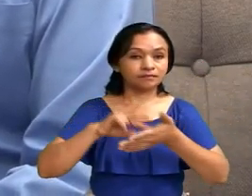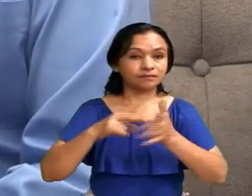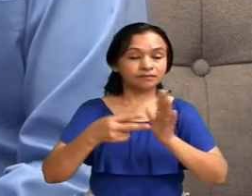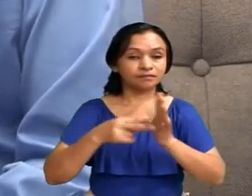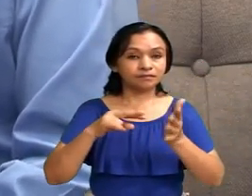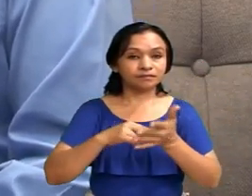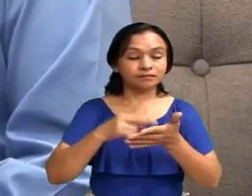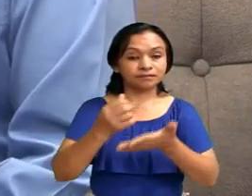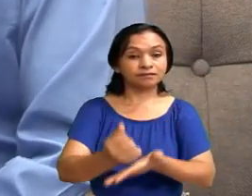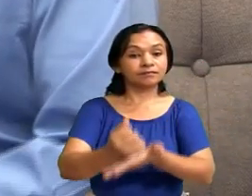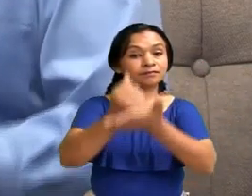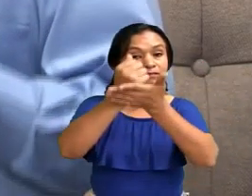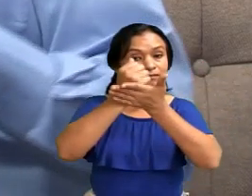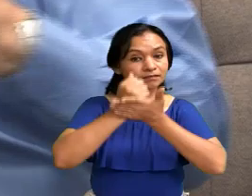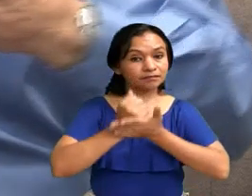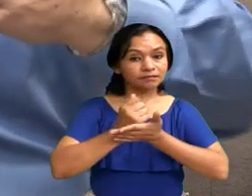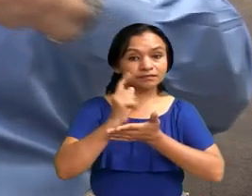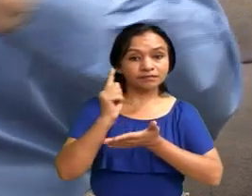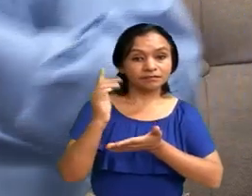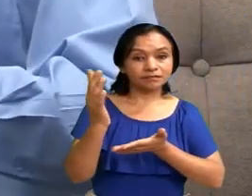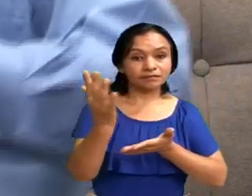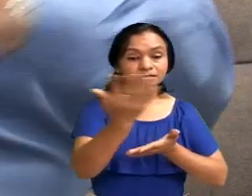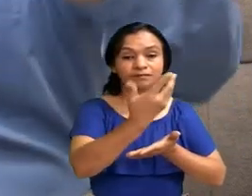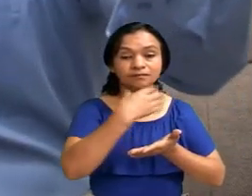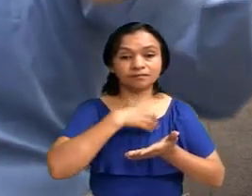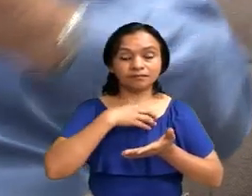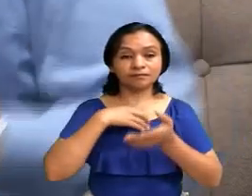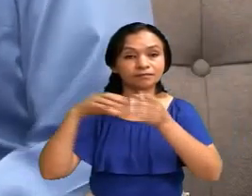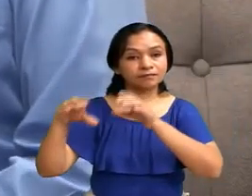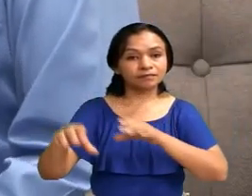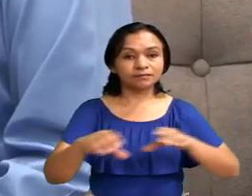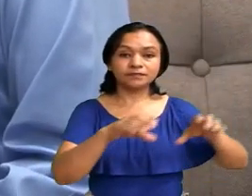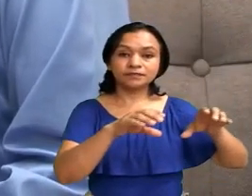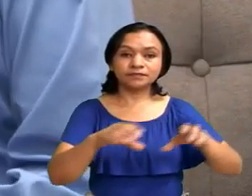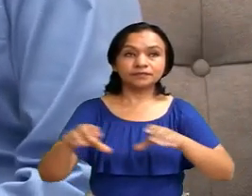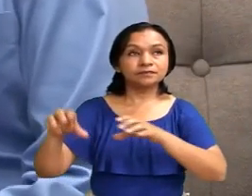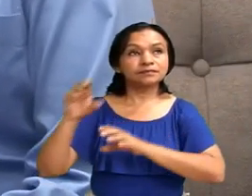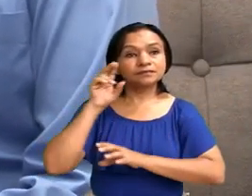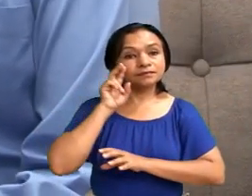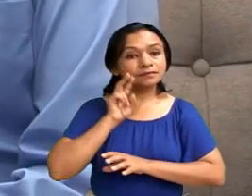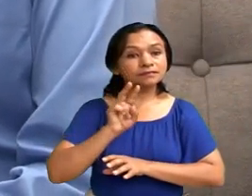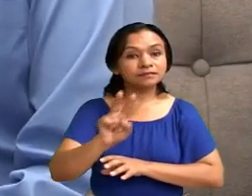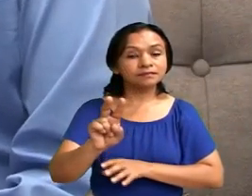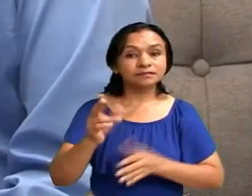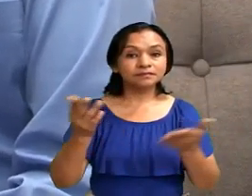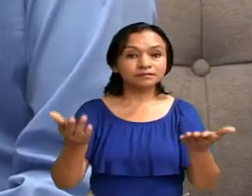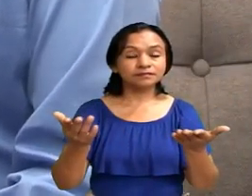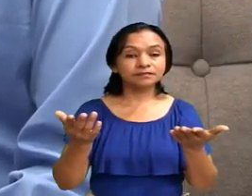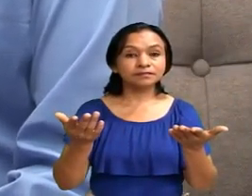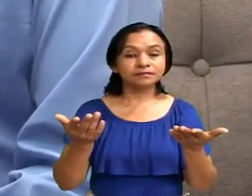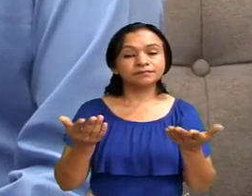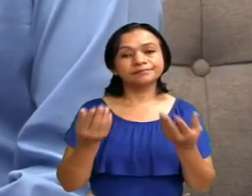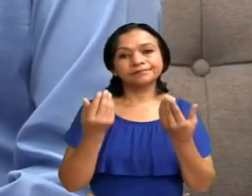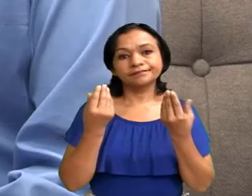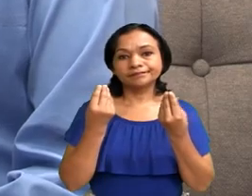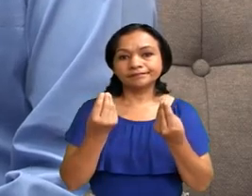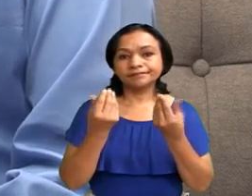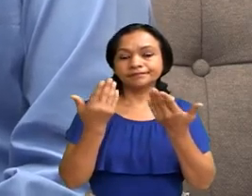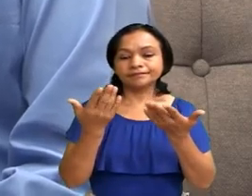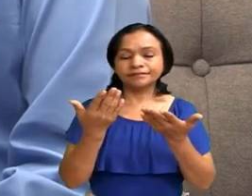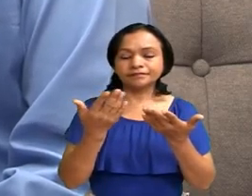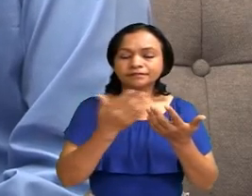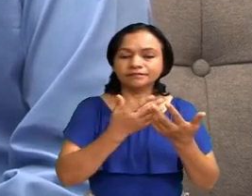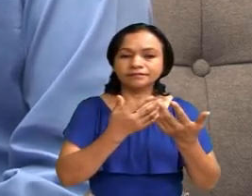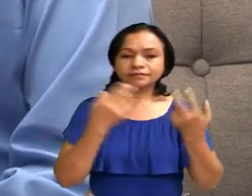Eso vino a completar, ¿verdad?, toda nuestra actividad, que hay veces se ve bastante técnica, pero le da ese calor